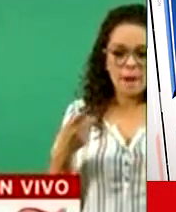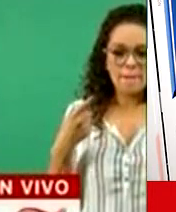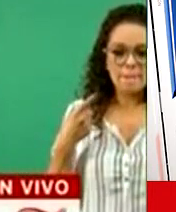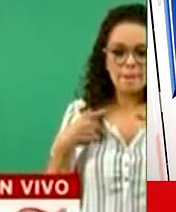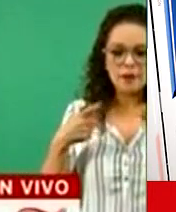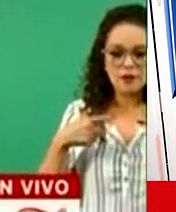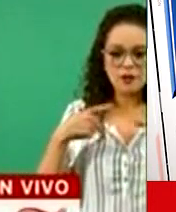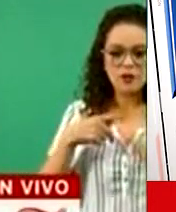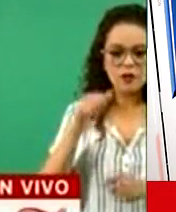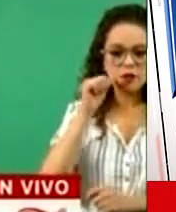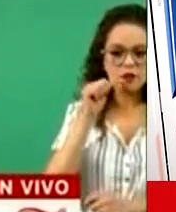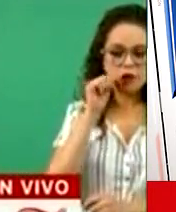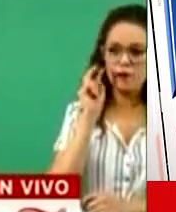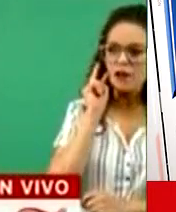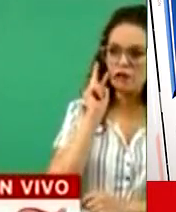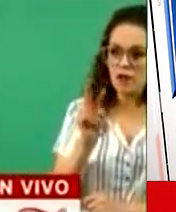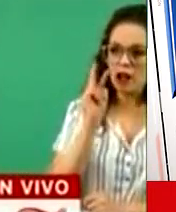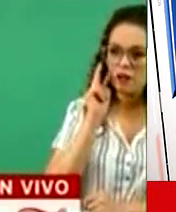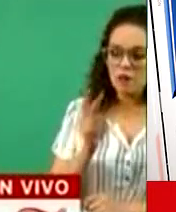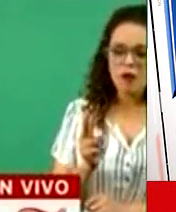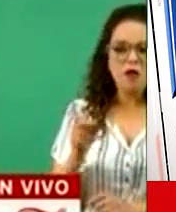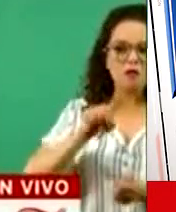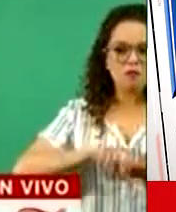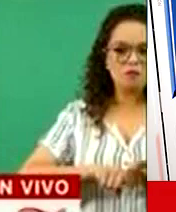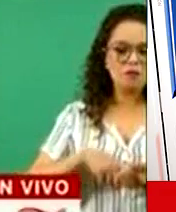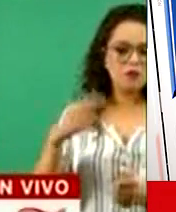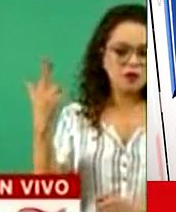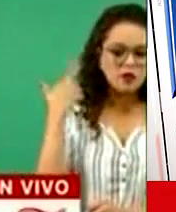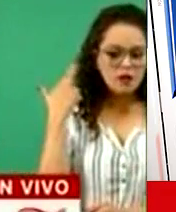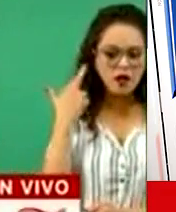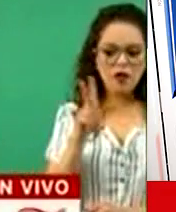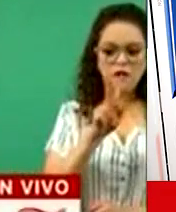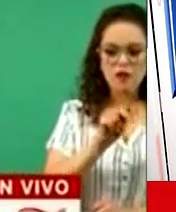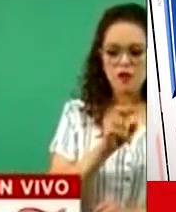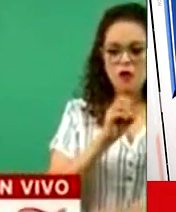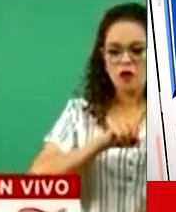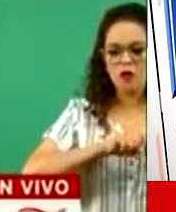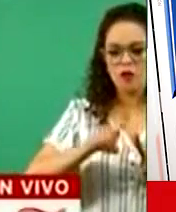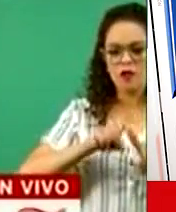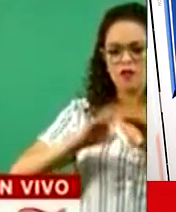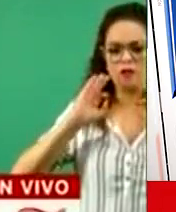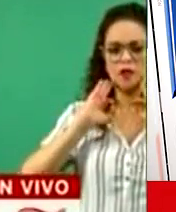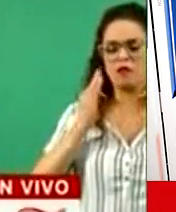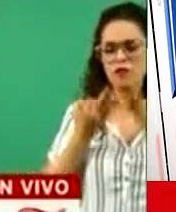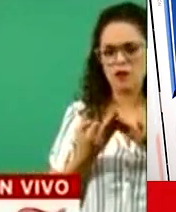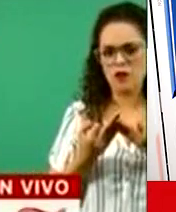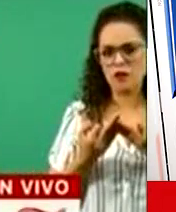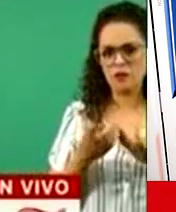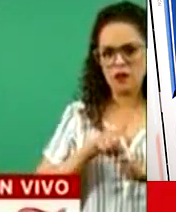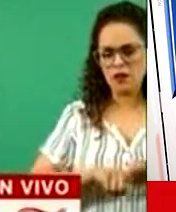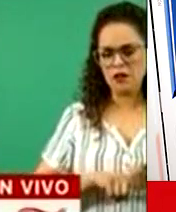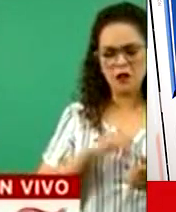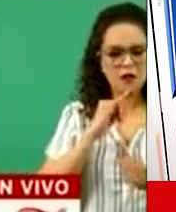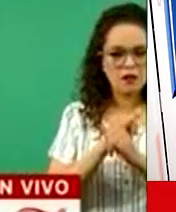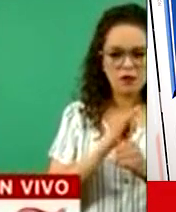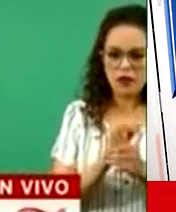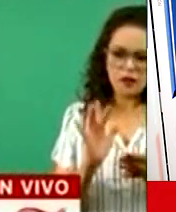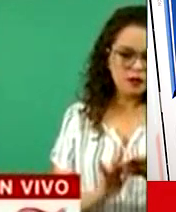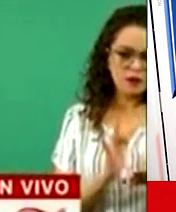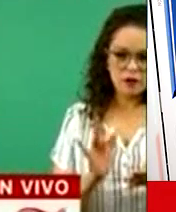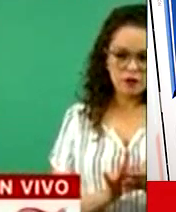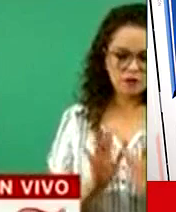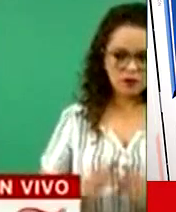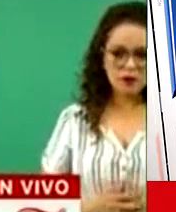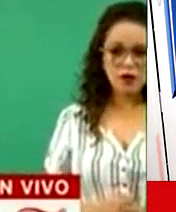ahorita esta estrategia pudiera ser desde la academia la menos correcta. ¿Por qué? Porque algo similar se hizo